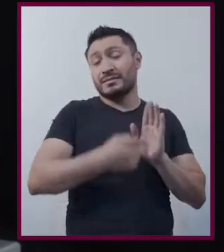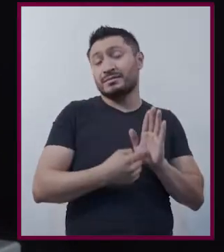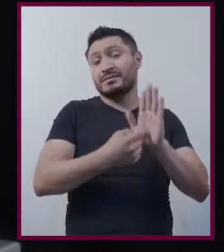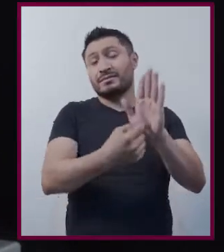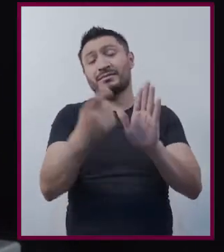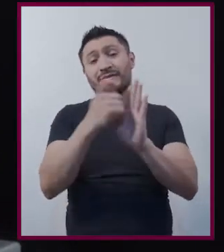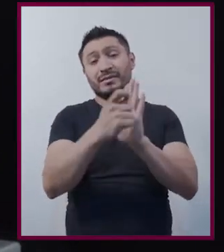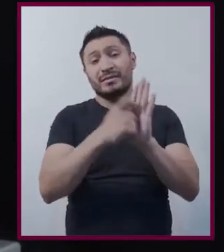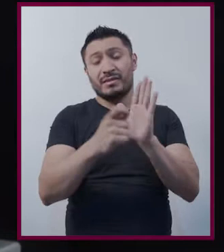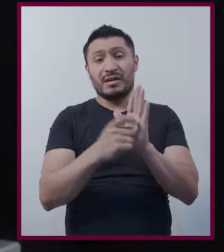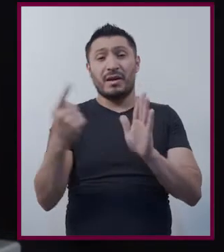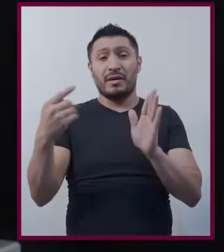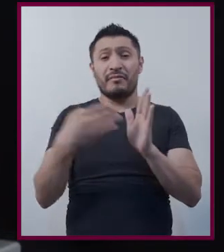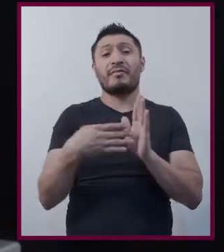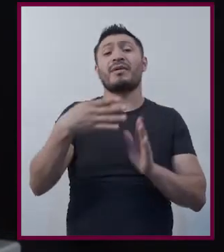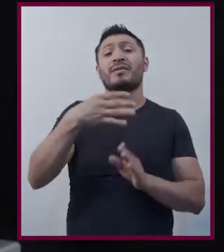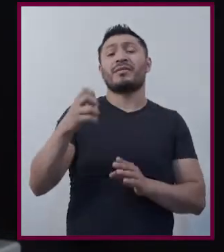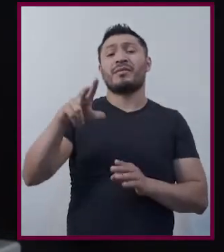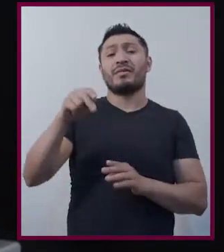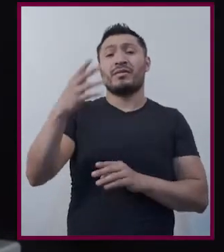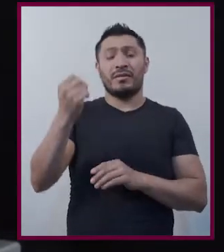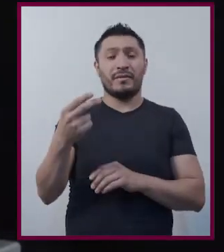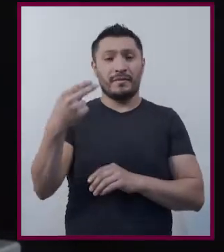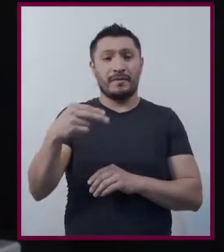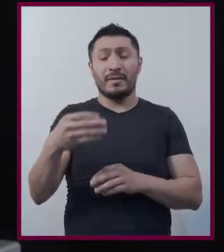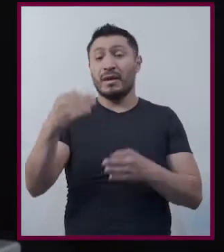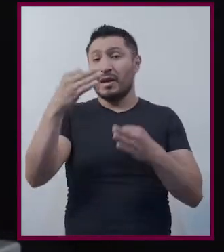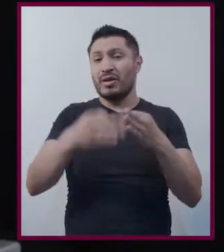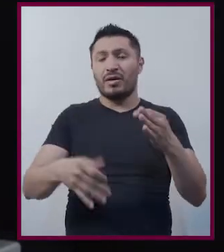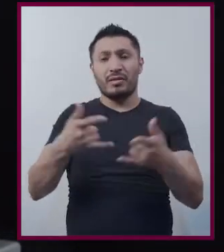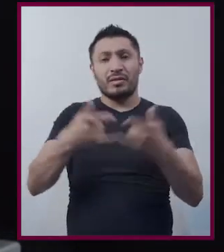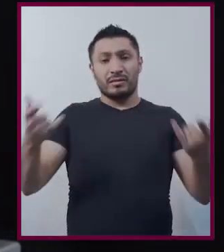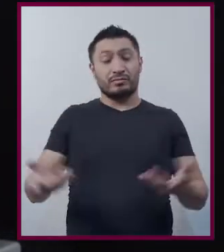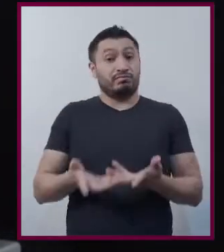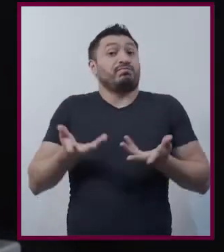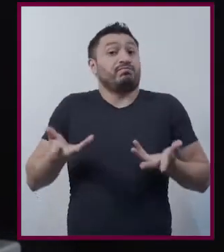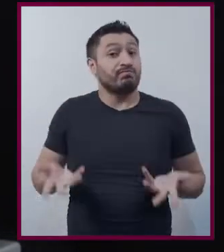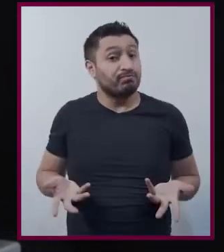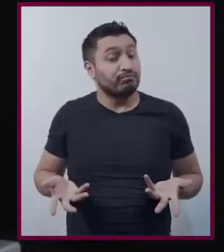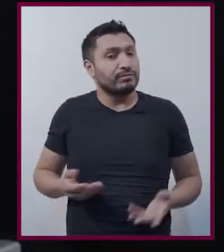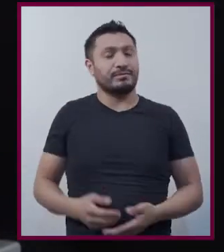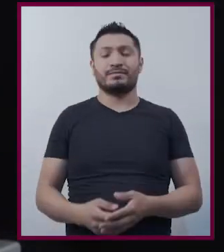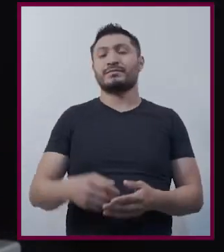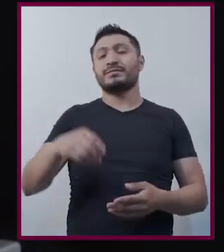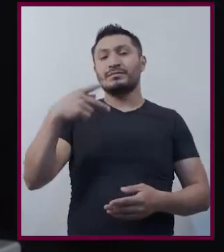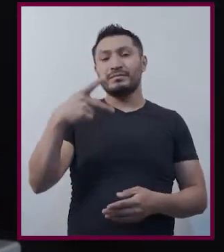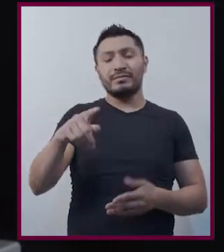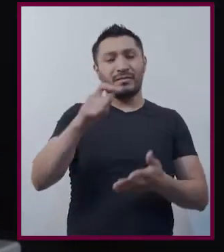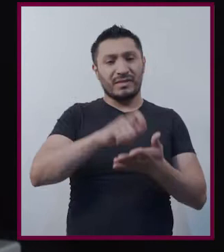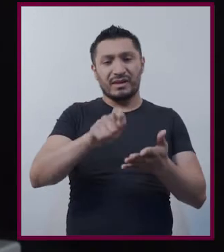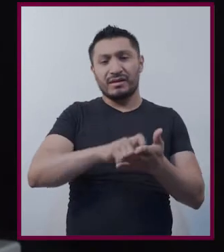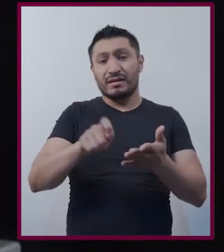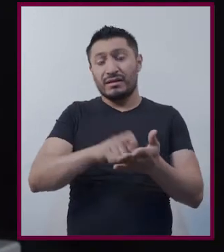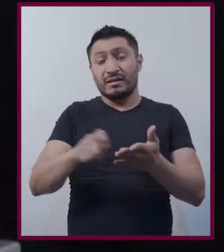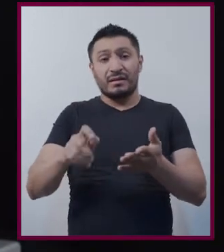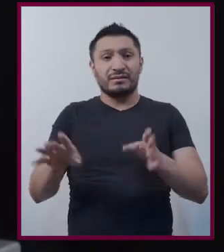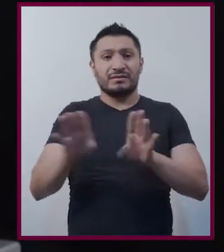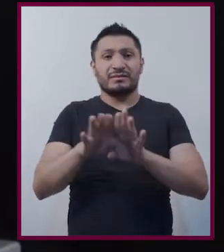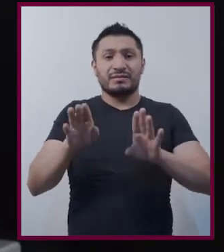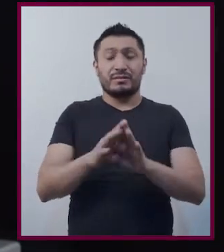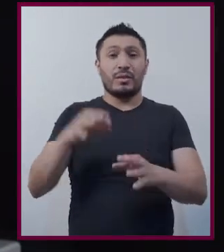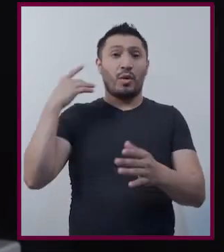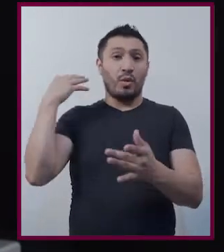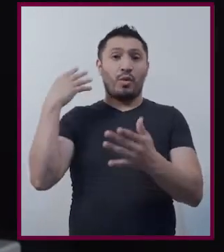de 1989 titulado ¿El fin de la historia?, cuyos argumentos centrales no han dejado de resonar